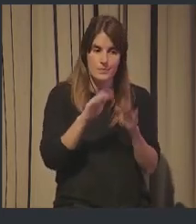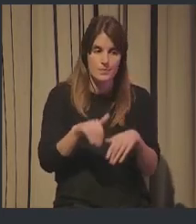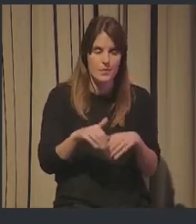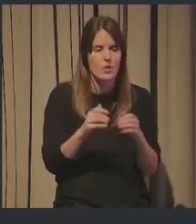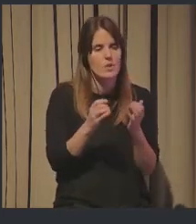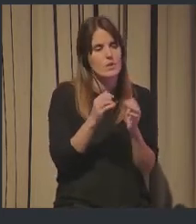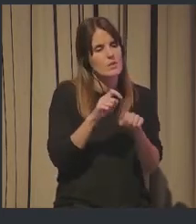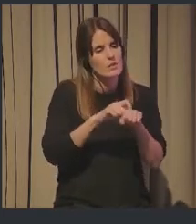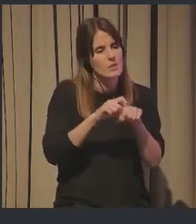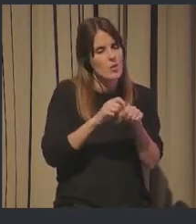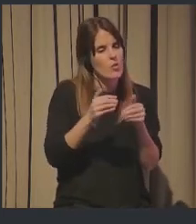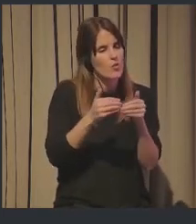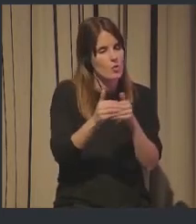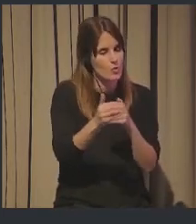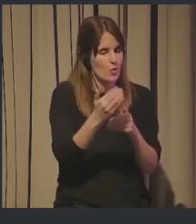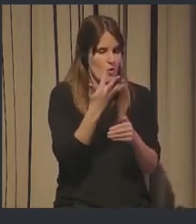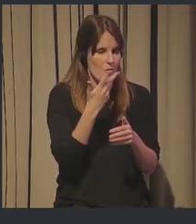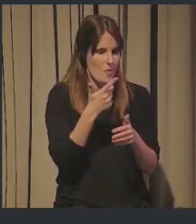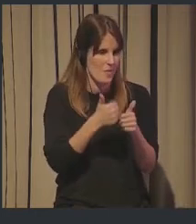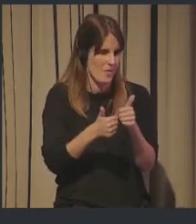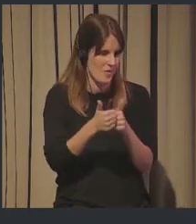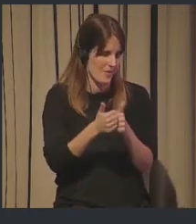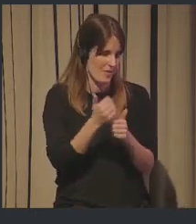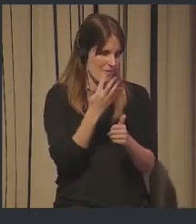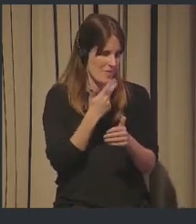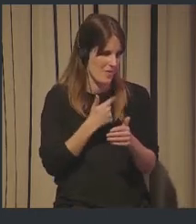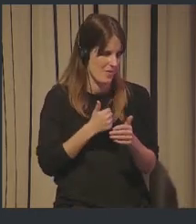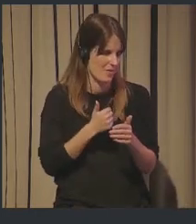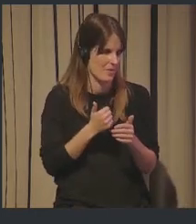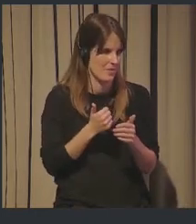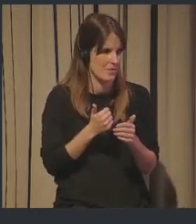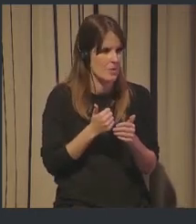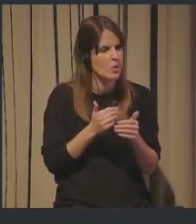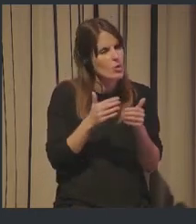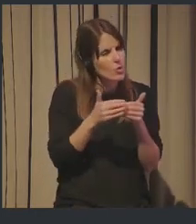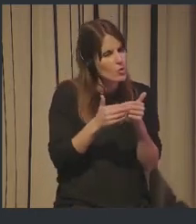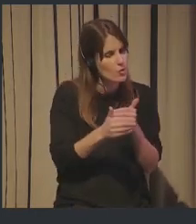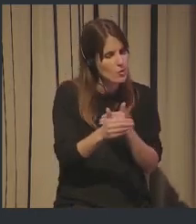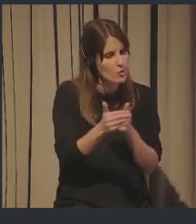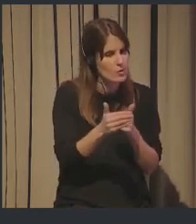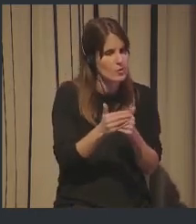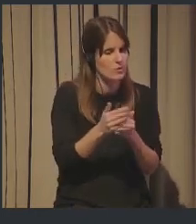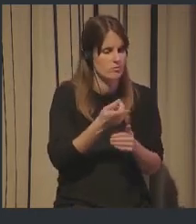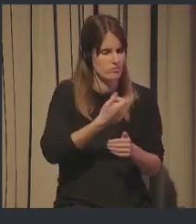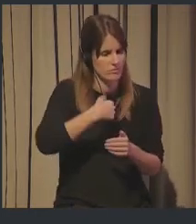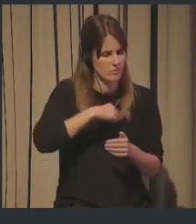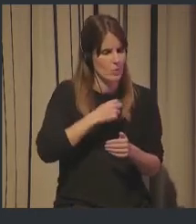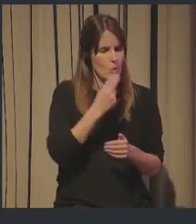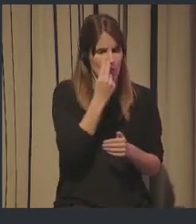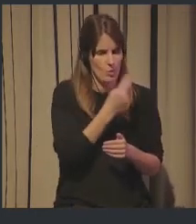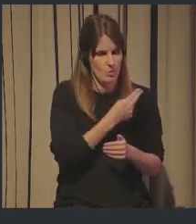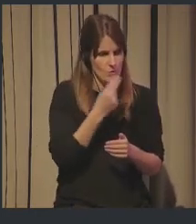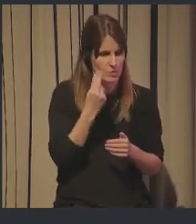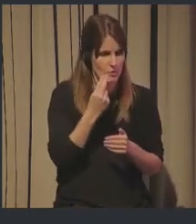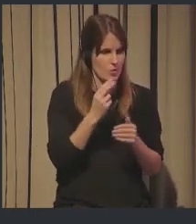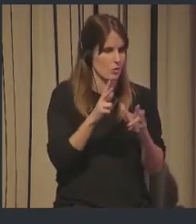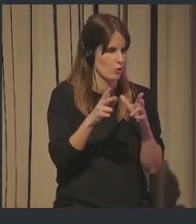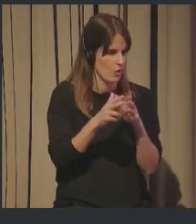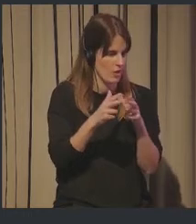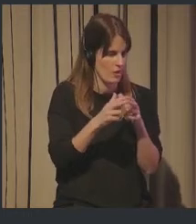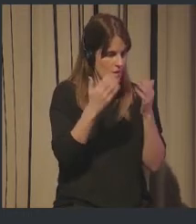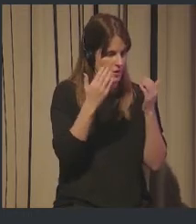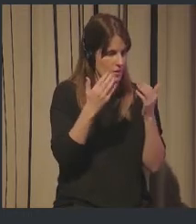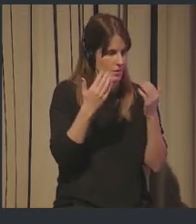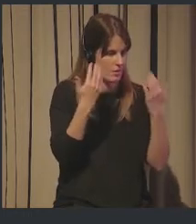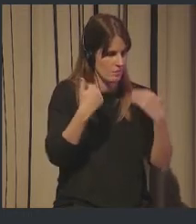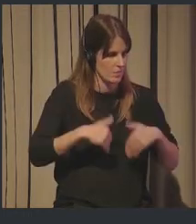futuro que no solamente vamos a conocer, pero que vamos a comprometernos tanto a nivel de la sociedad, dentro de